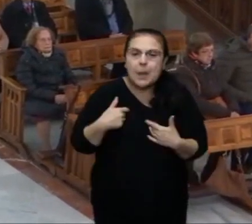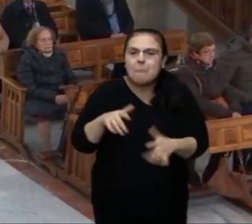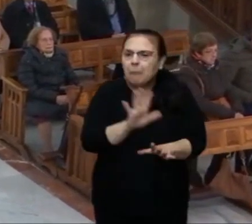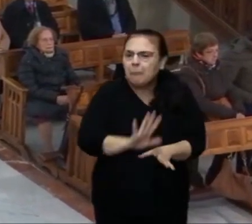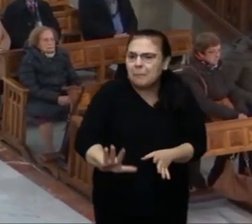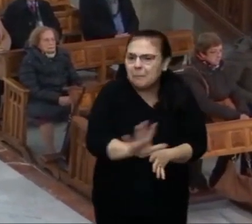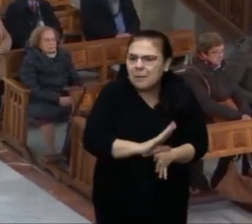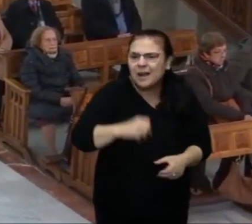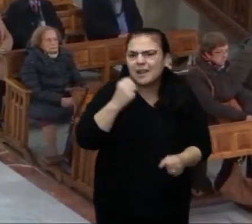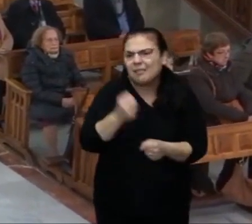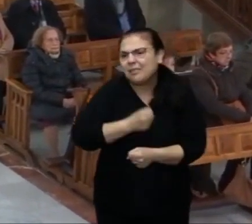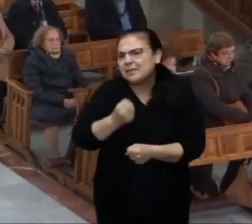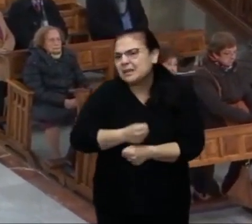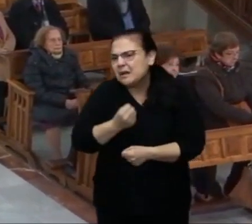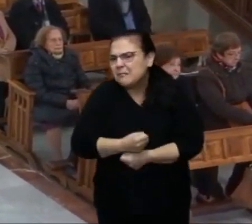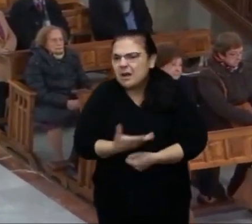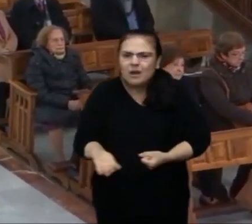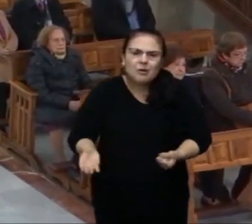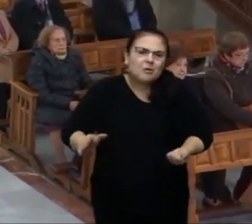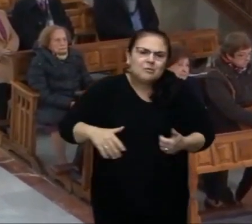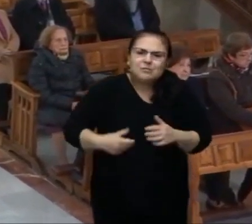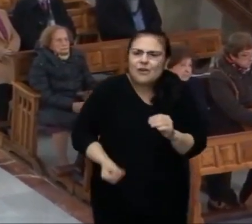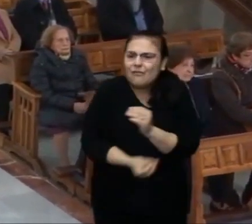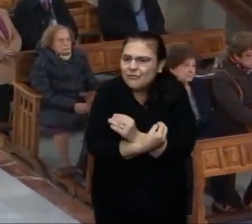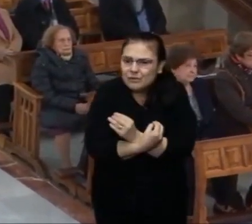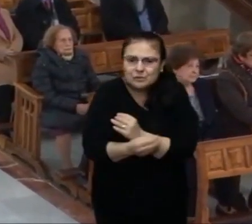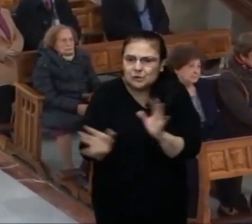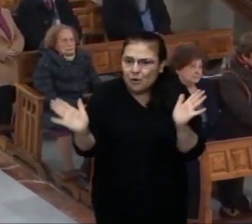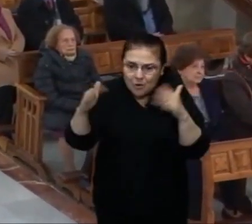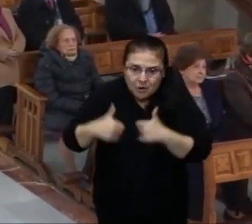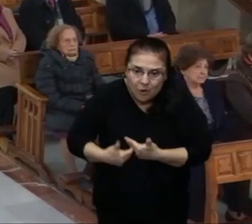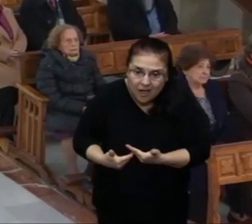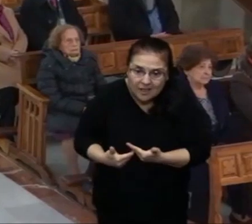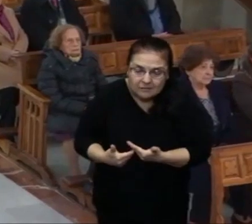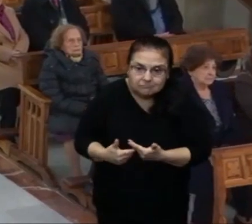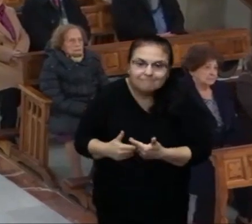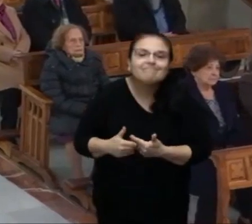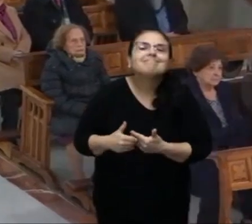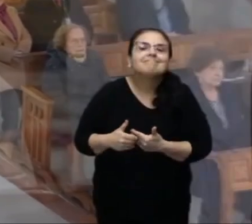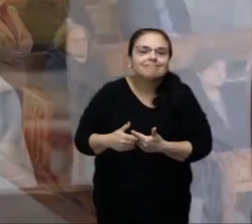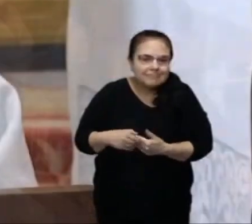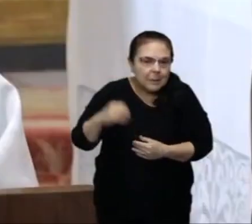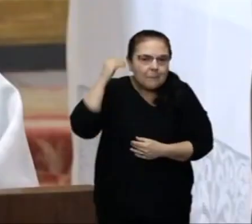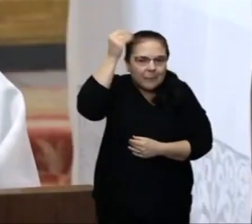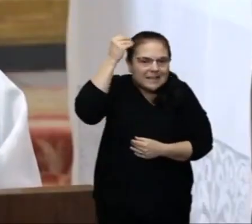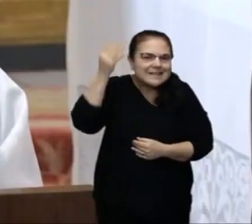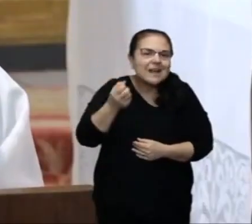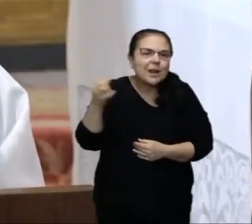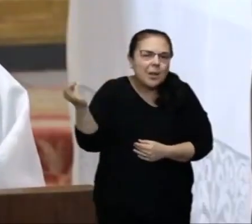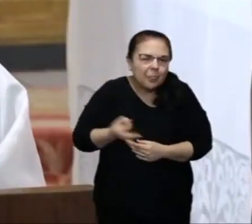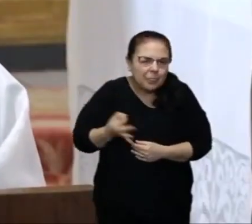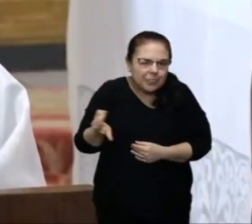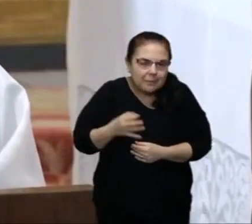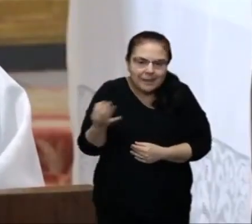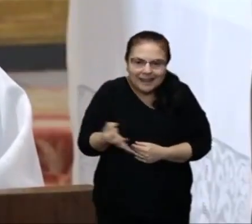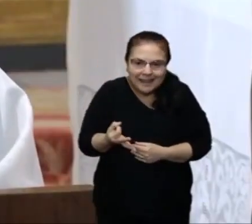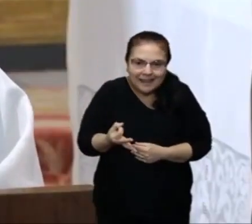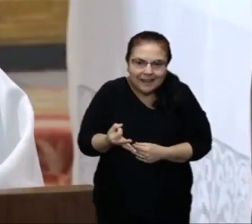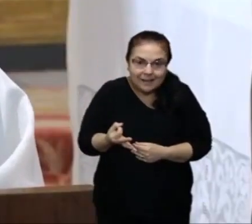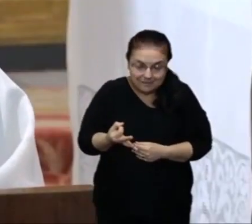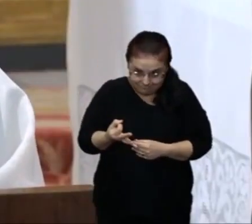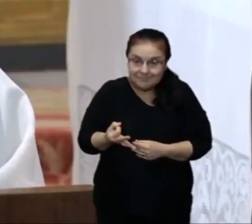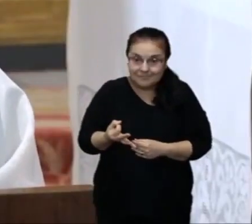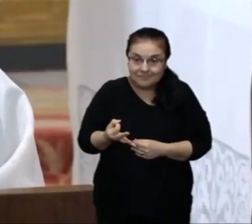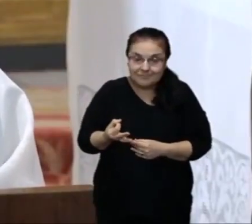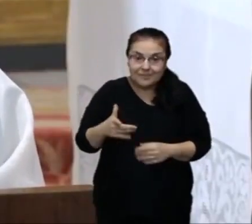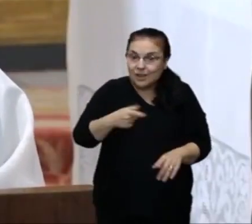y trabajos se desmoronan y no dan fruto, tenemos que recordar que nosotros seguimos a Jesucristo, cuya vida, humanamente hablando, acabó